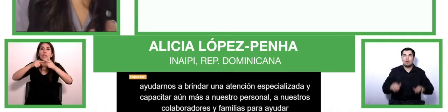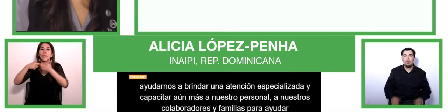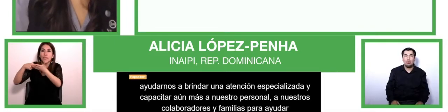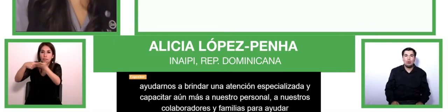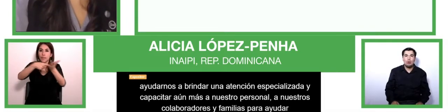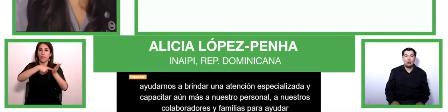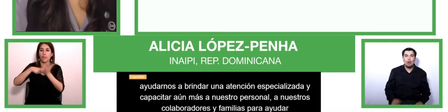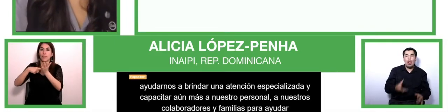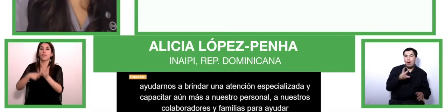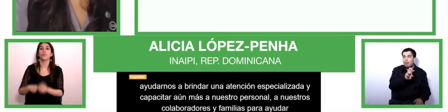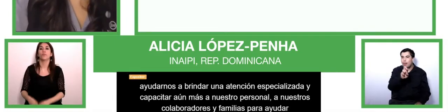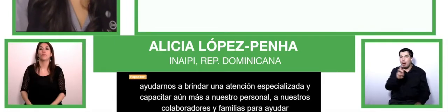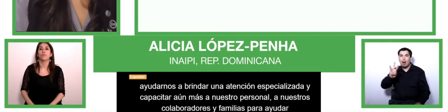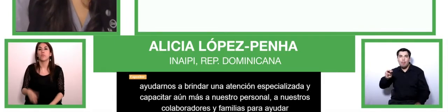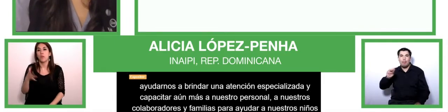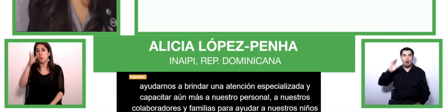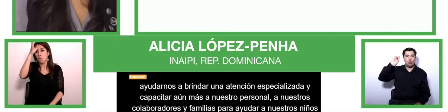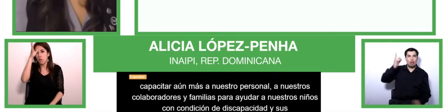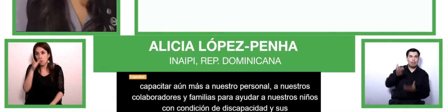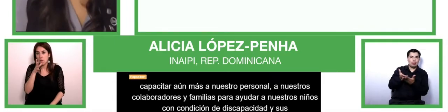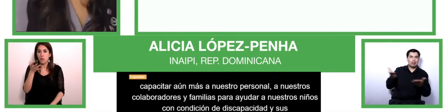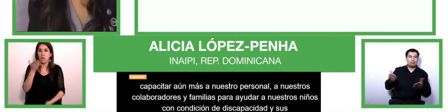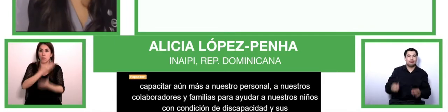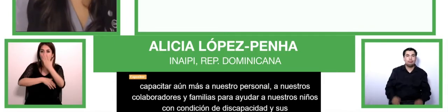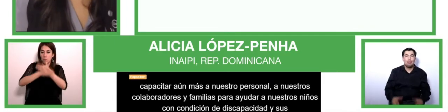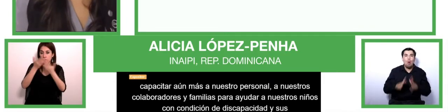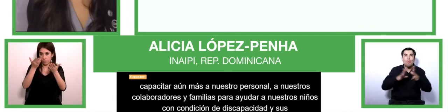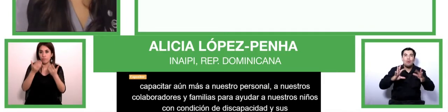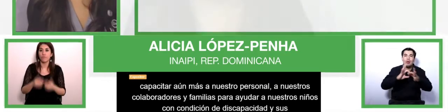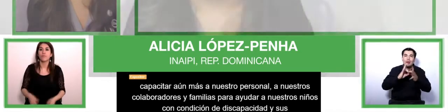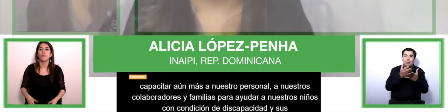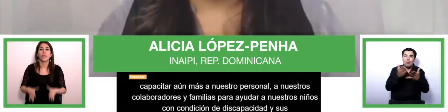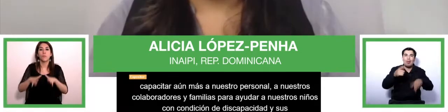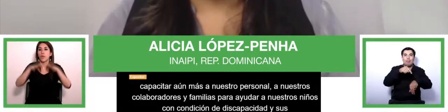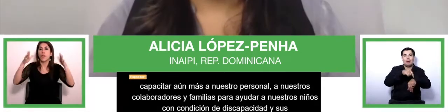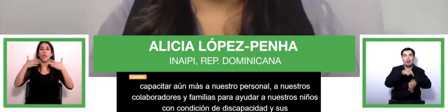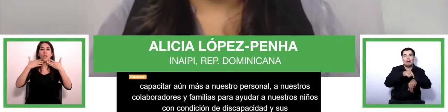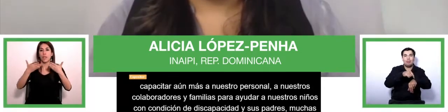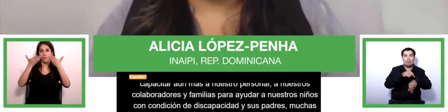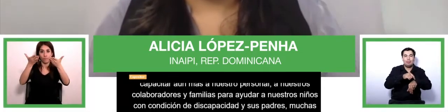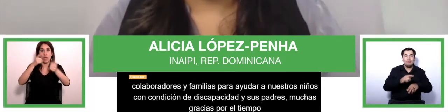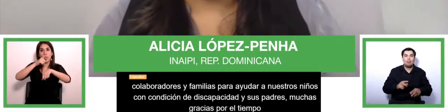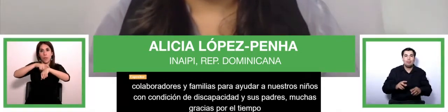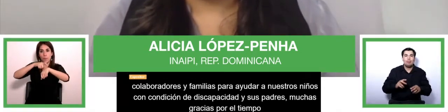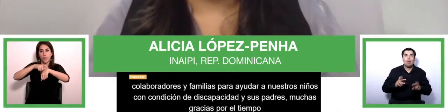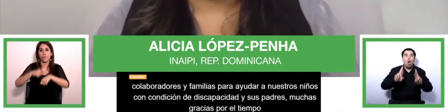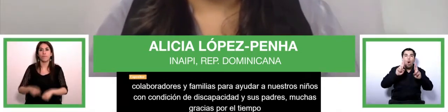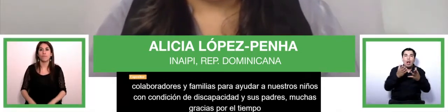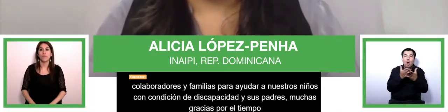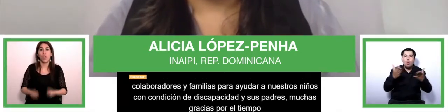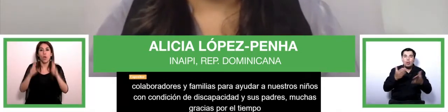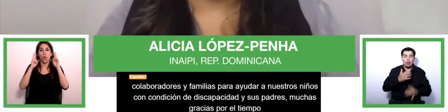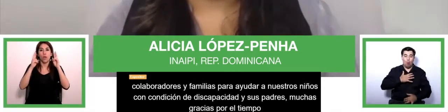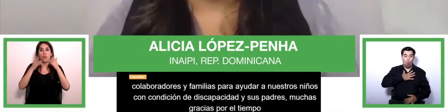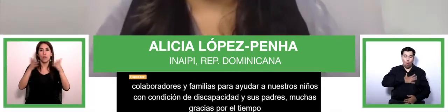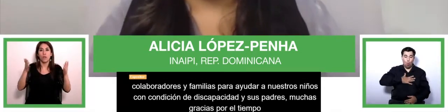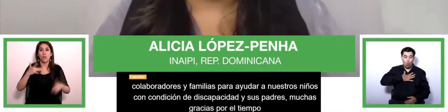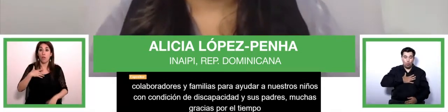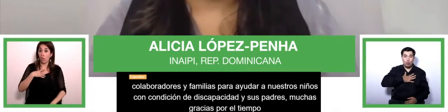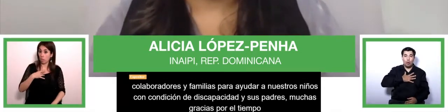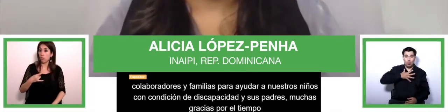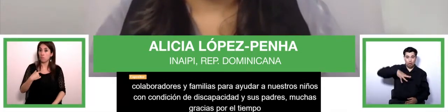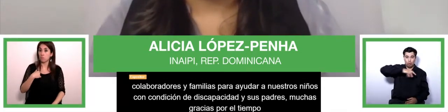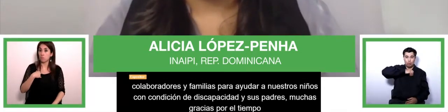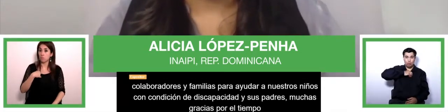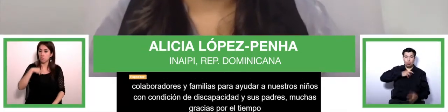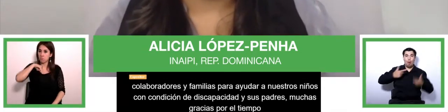de discapacidad y sus padres. Muchísimas gracias por el tiempo. Espero que les haya